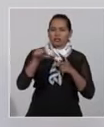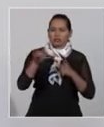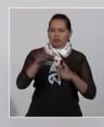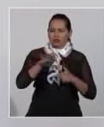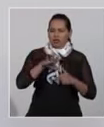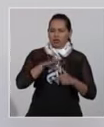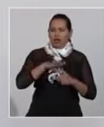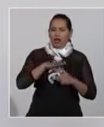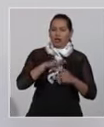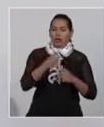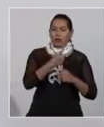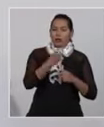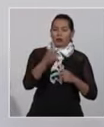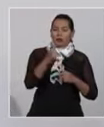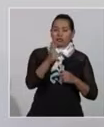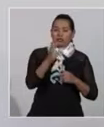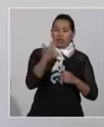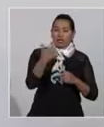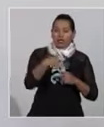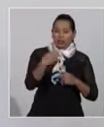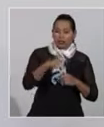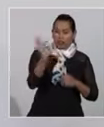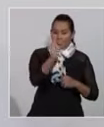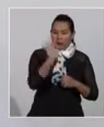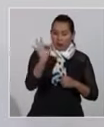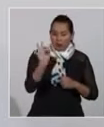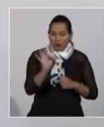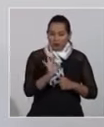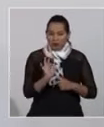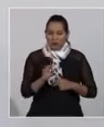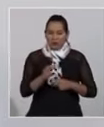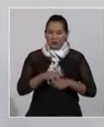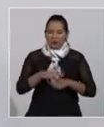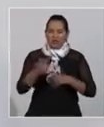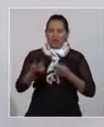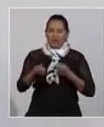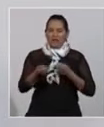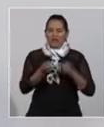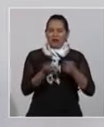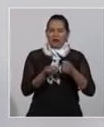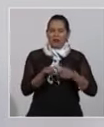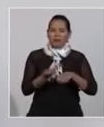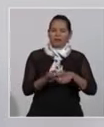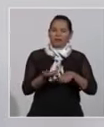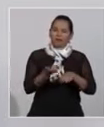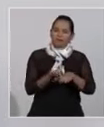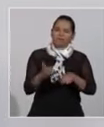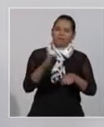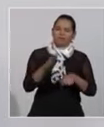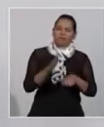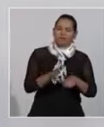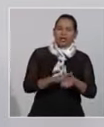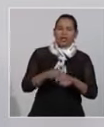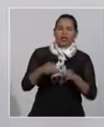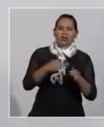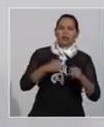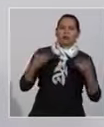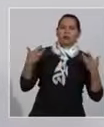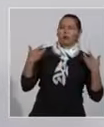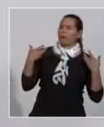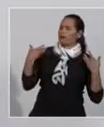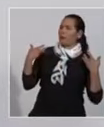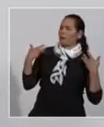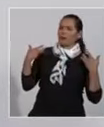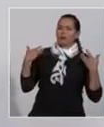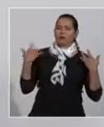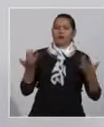214% más operaciones financieras susceptibles de ser consideradas lavado de dinero y que nadie esté haciendo nada. Nosotros vamos a fortalecer la